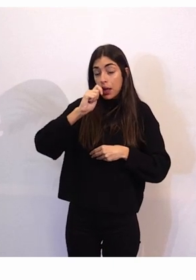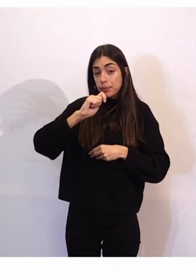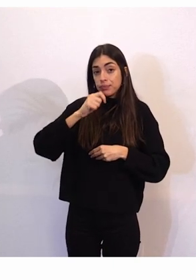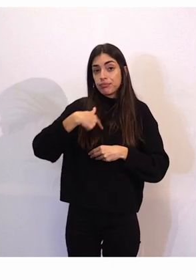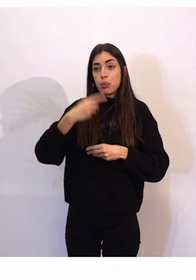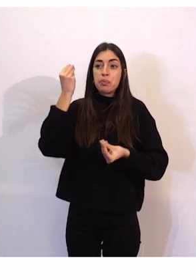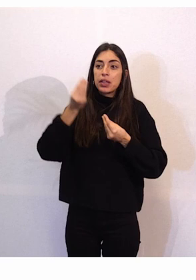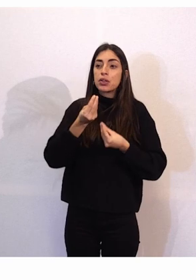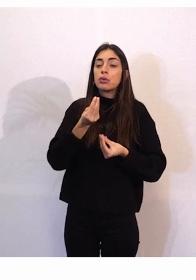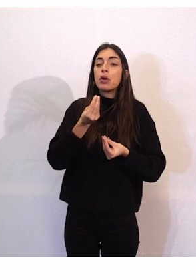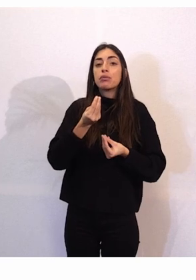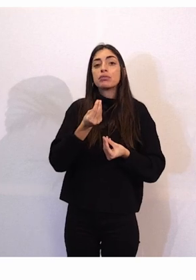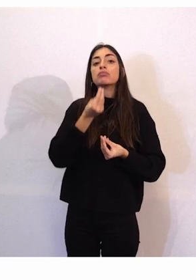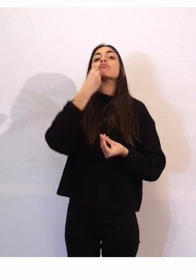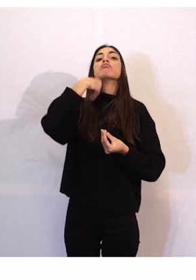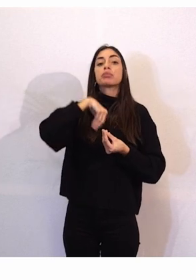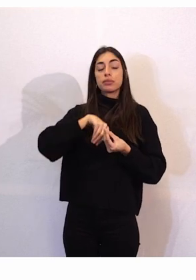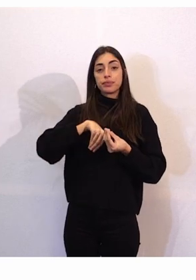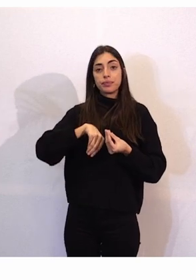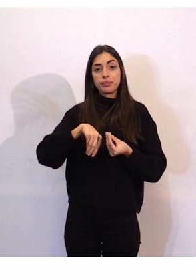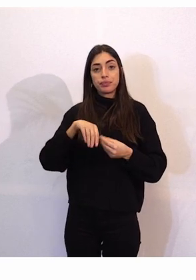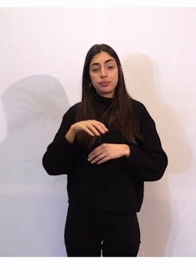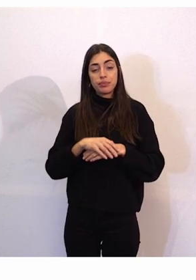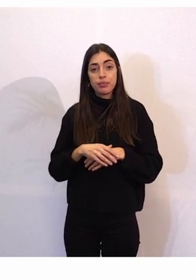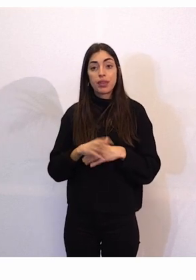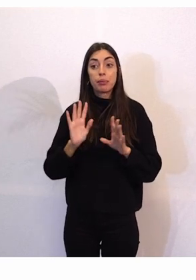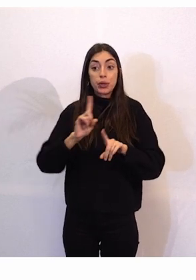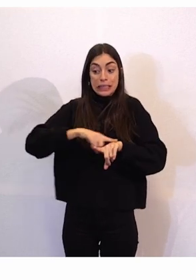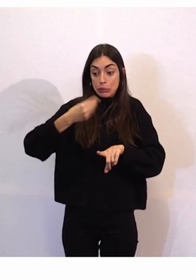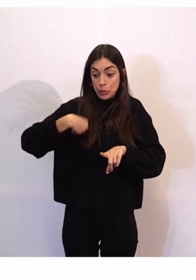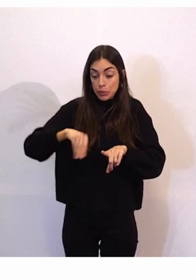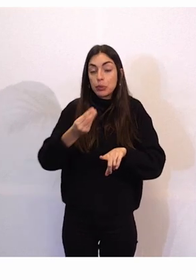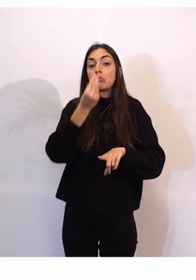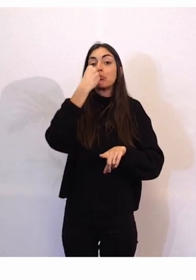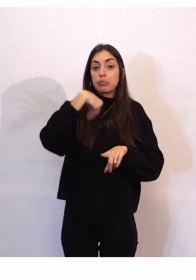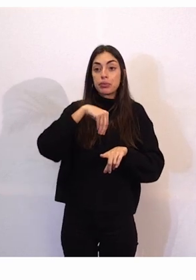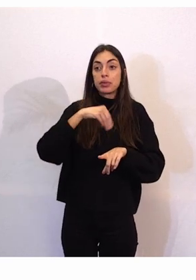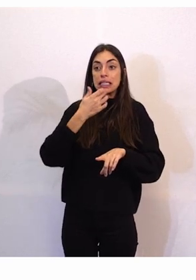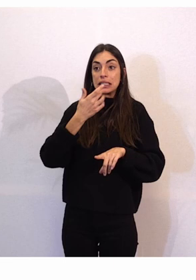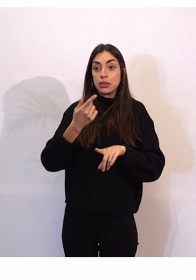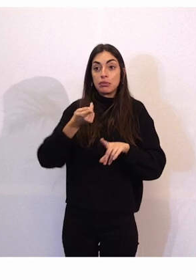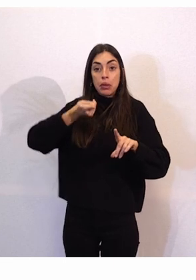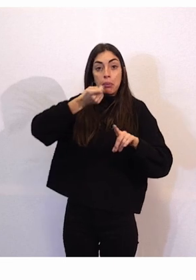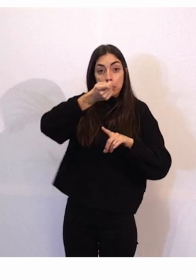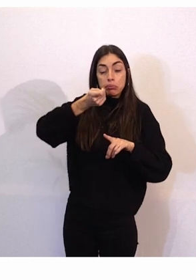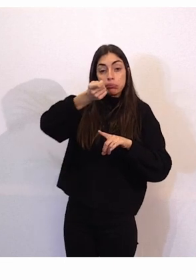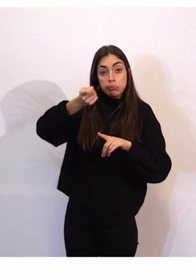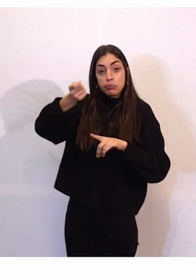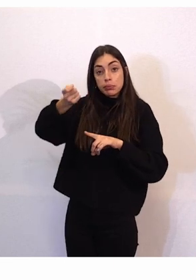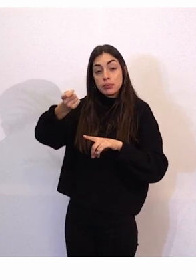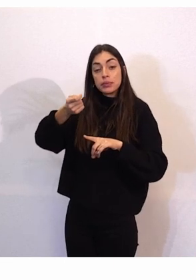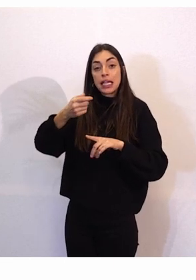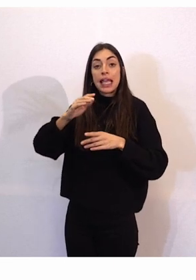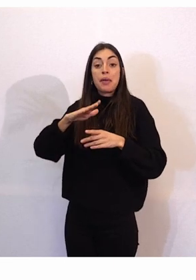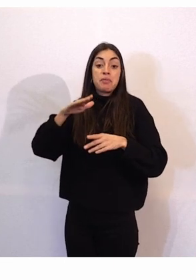traga. Al hacer así con el chupete, pero al mismo tiempo traga por lo que le estamos metiendo. Y si a partir de mañana, sin